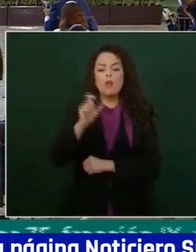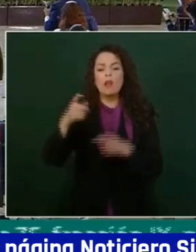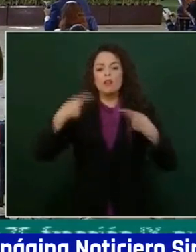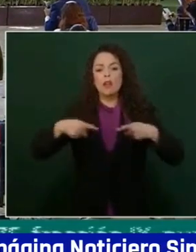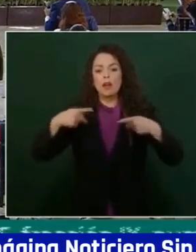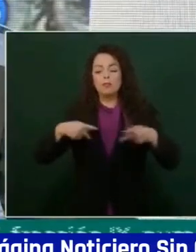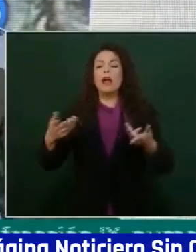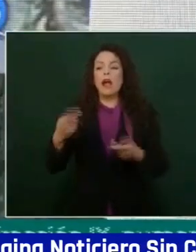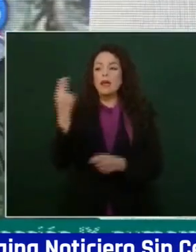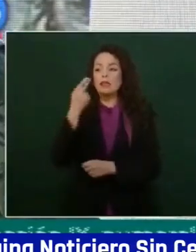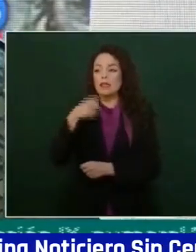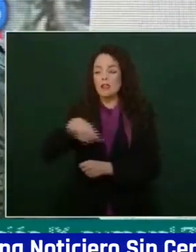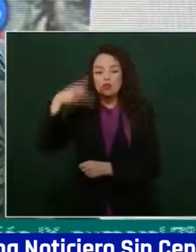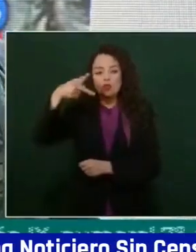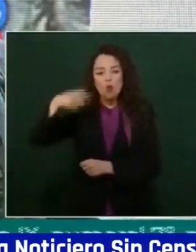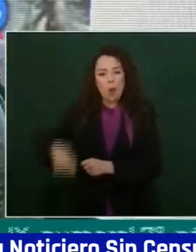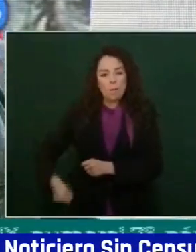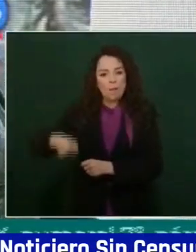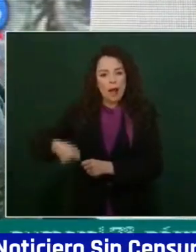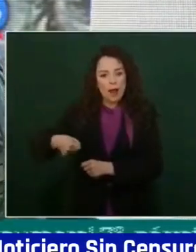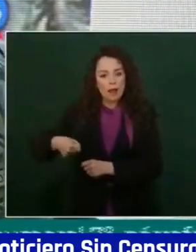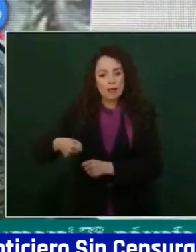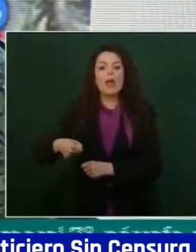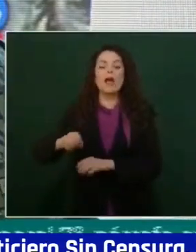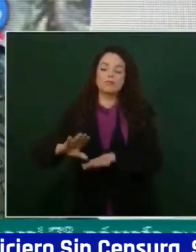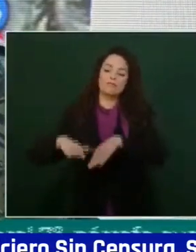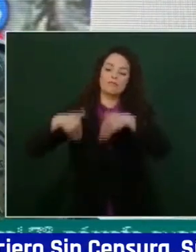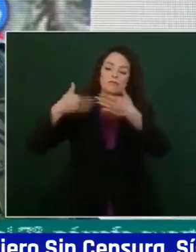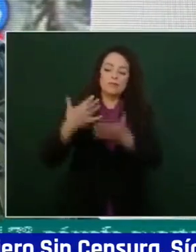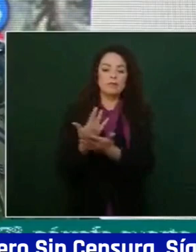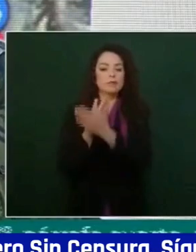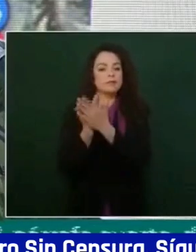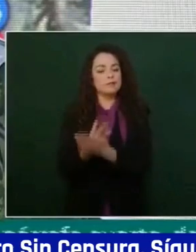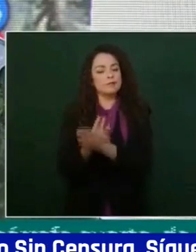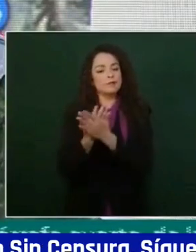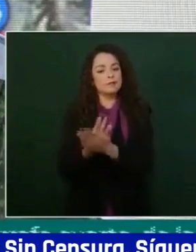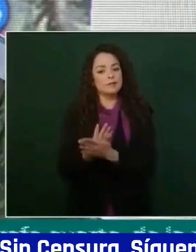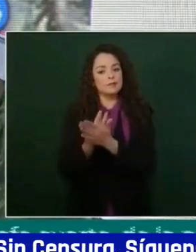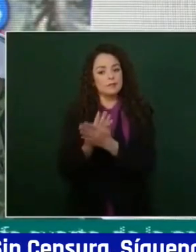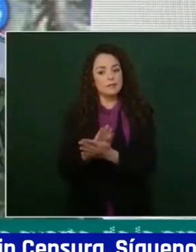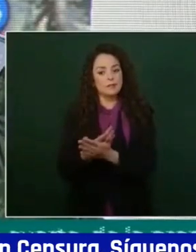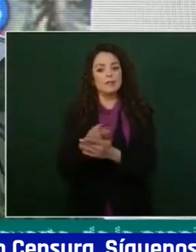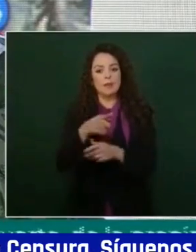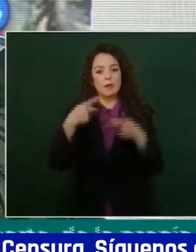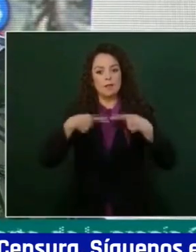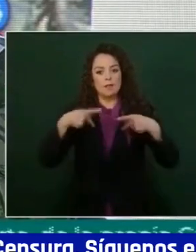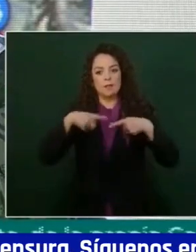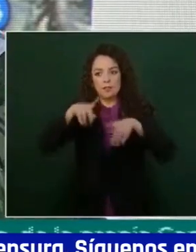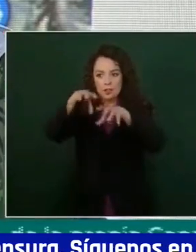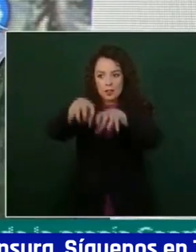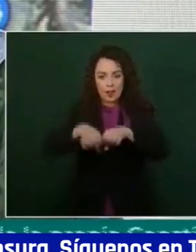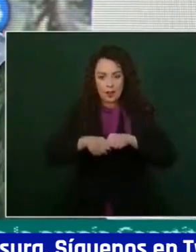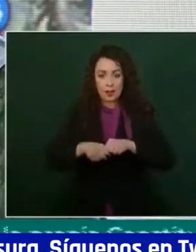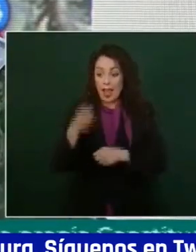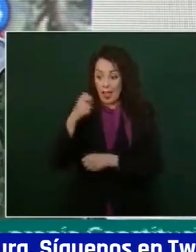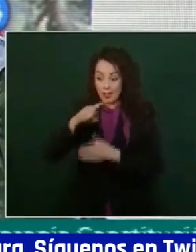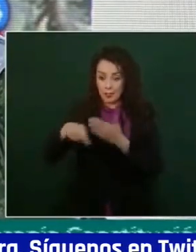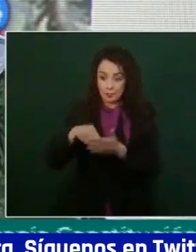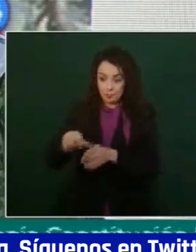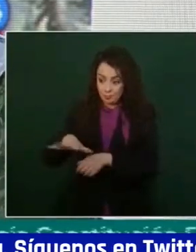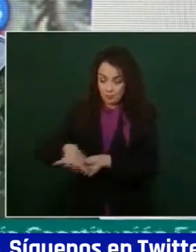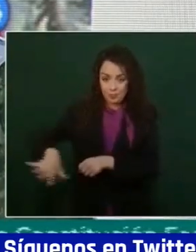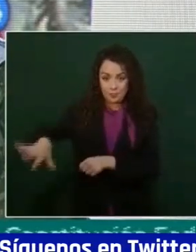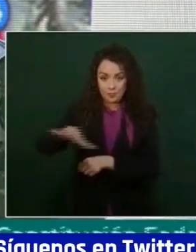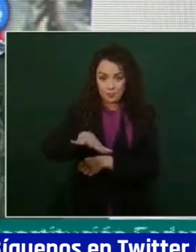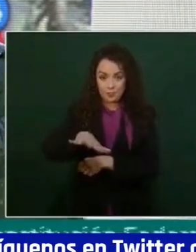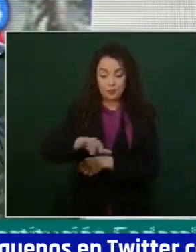tomarán su equipaje y saldrán a las salas de espera donde estarán las personas que vienen por ellos. También tenemos